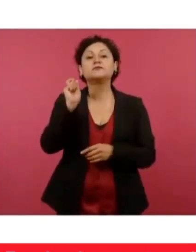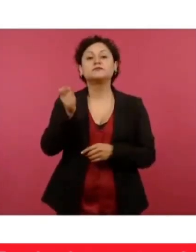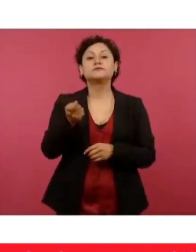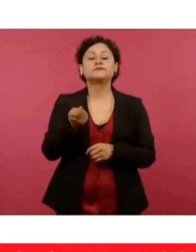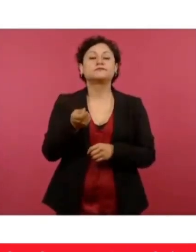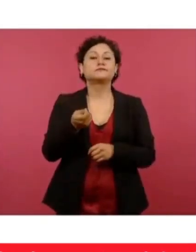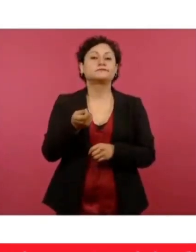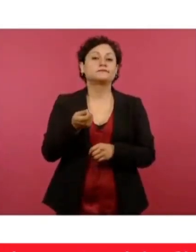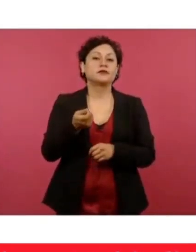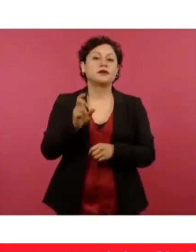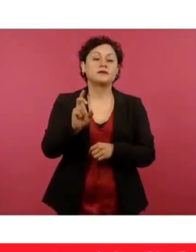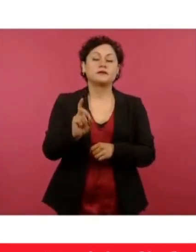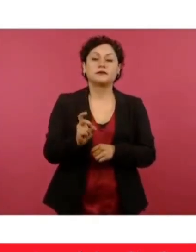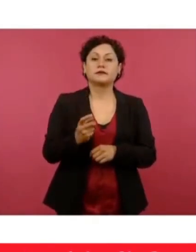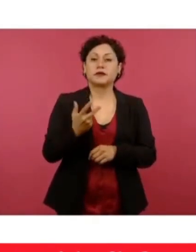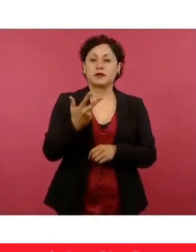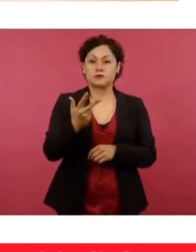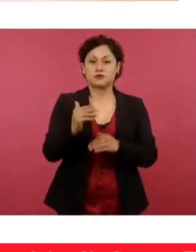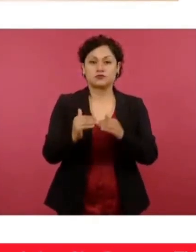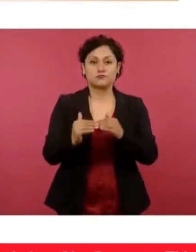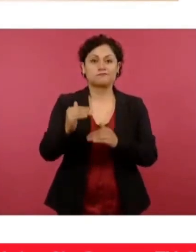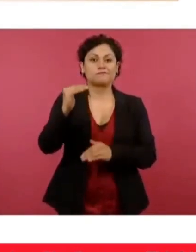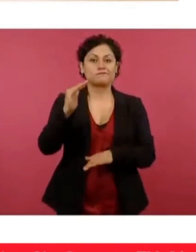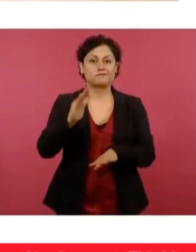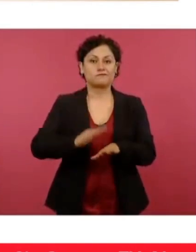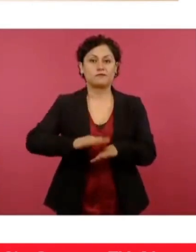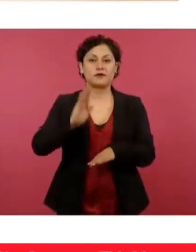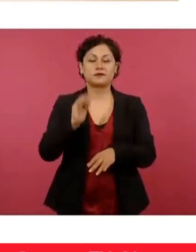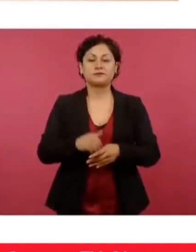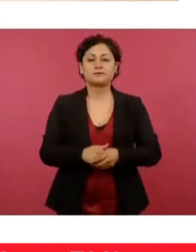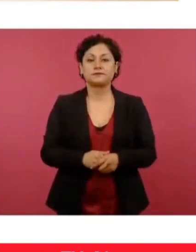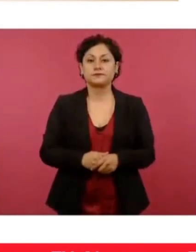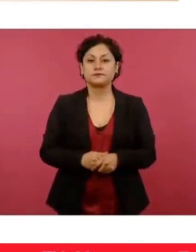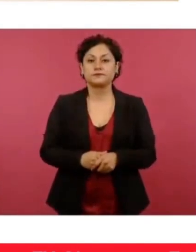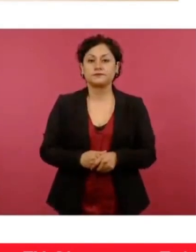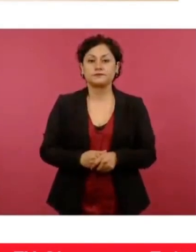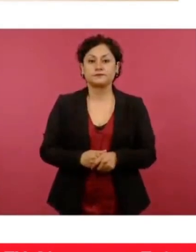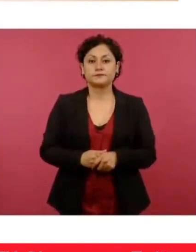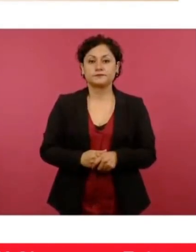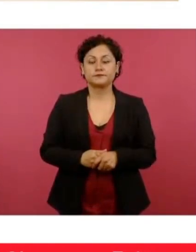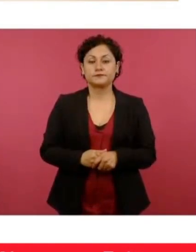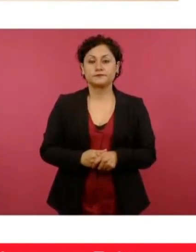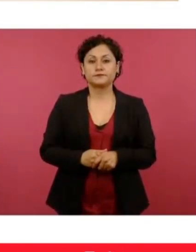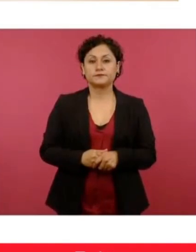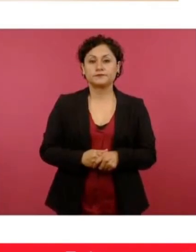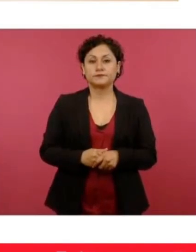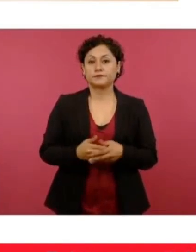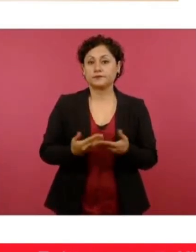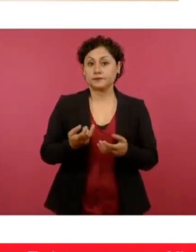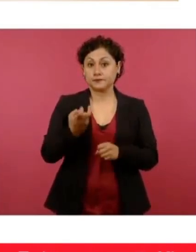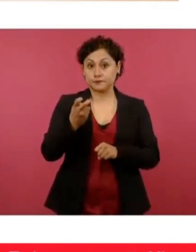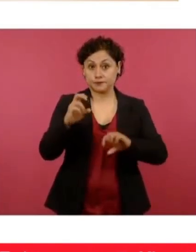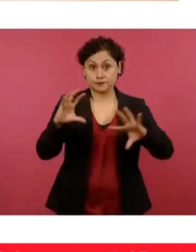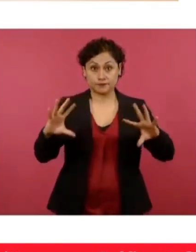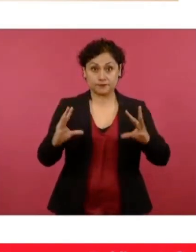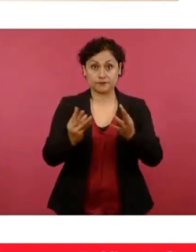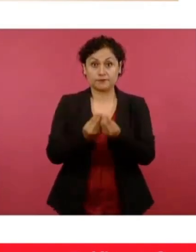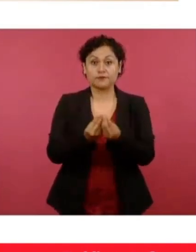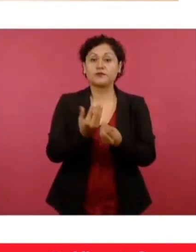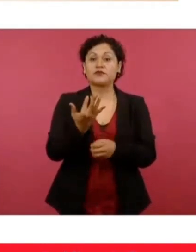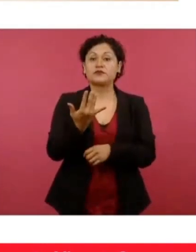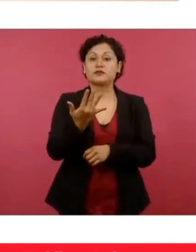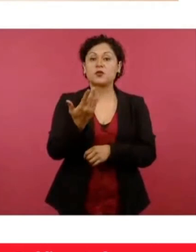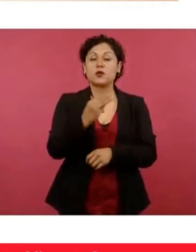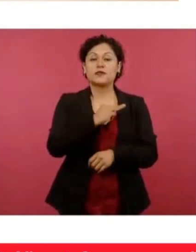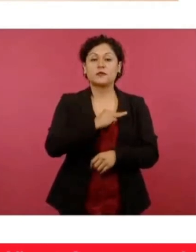38 homicidios más que el mes de marzo adelante estos son los 50 municipios